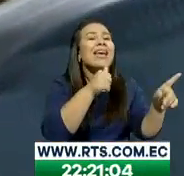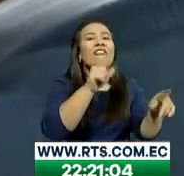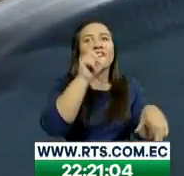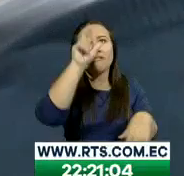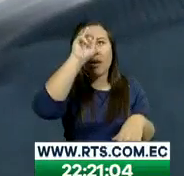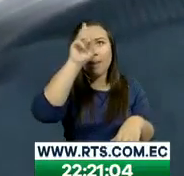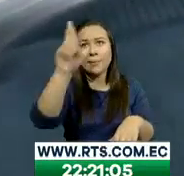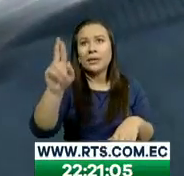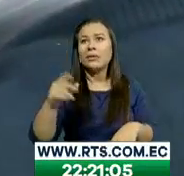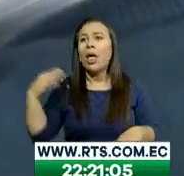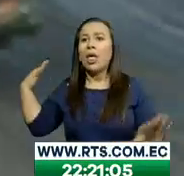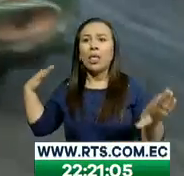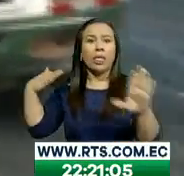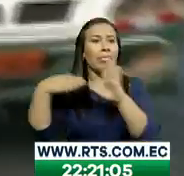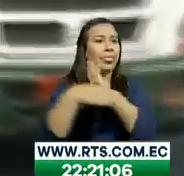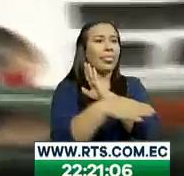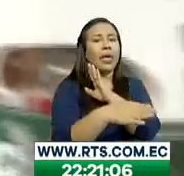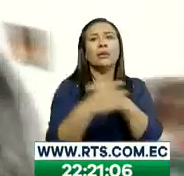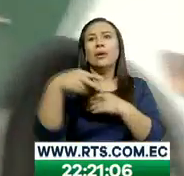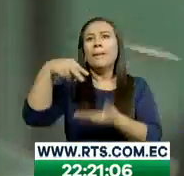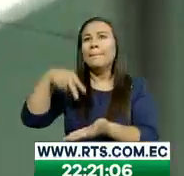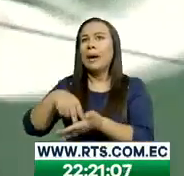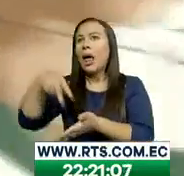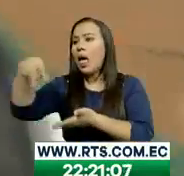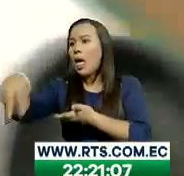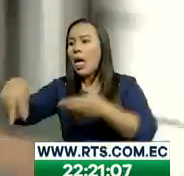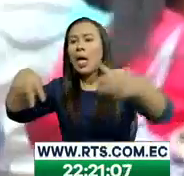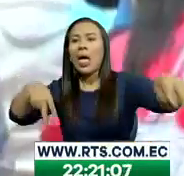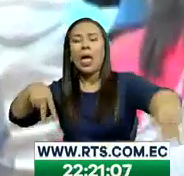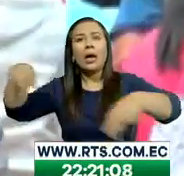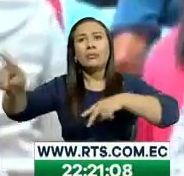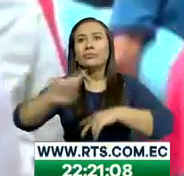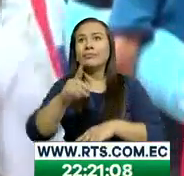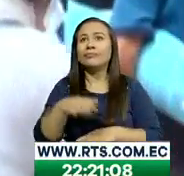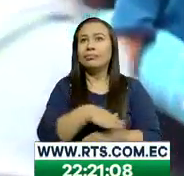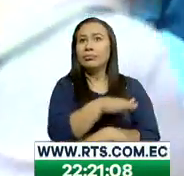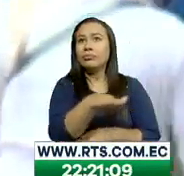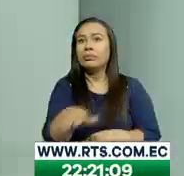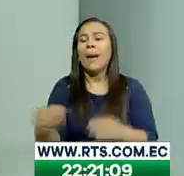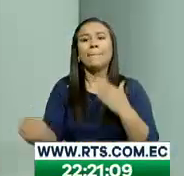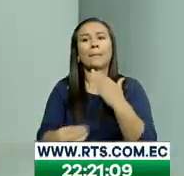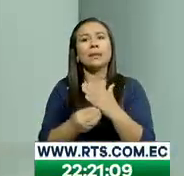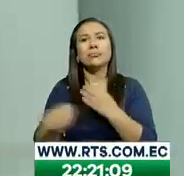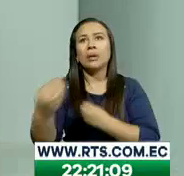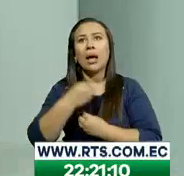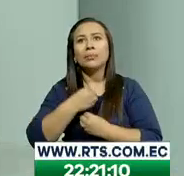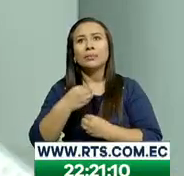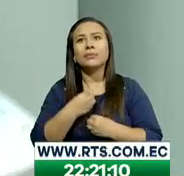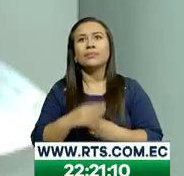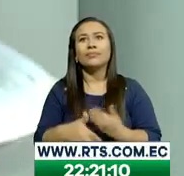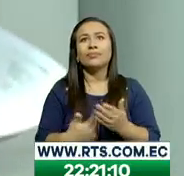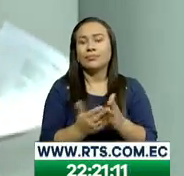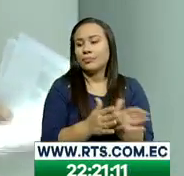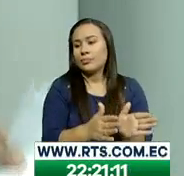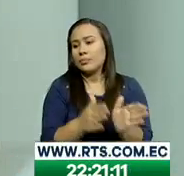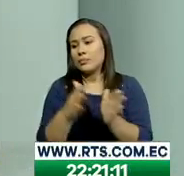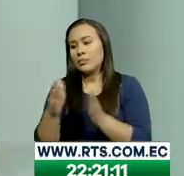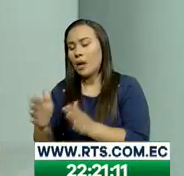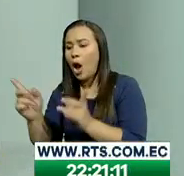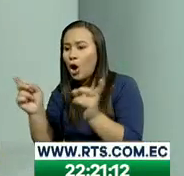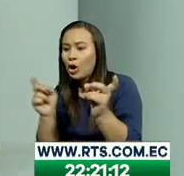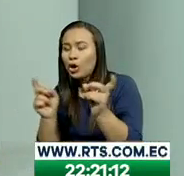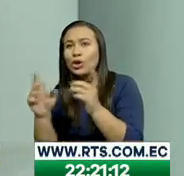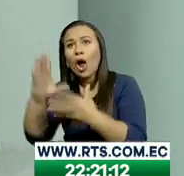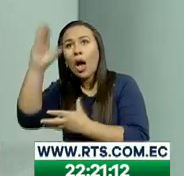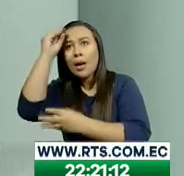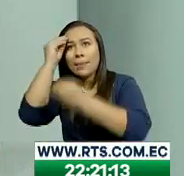tránsito, excesos de velocidad, paradas irregulares, rutas, frecuencias y más. Por un lado vamos nosotros a controlar que se cumplan,